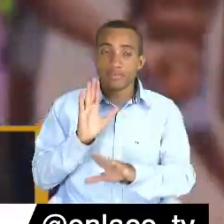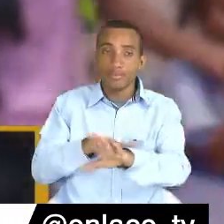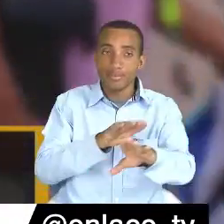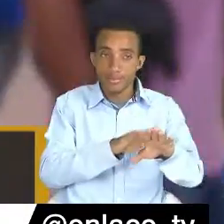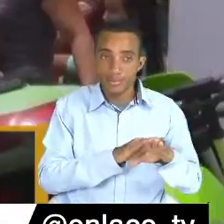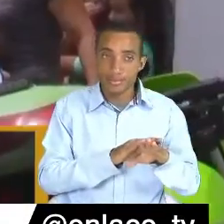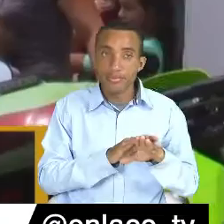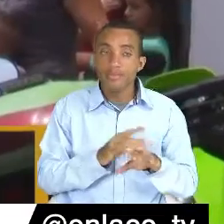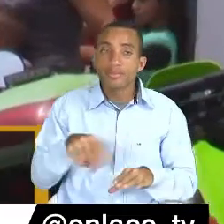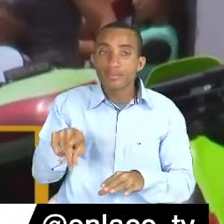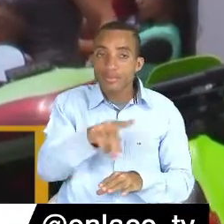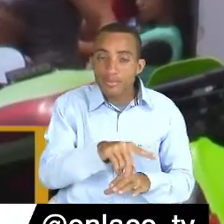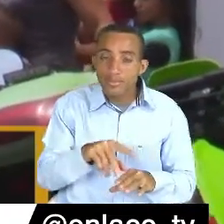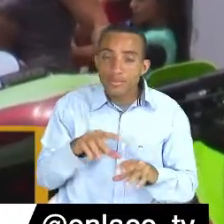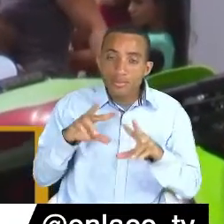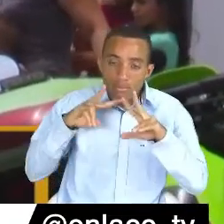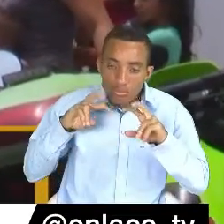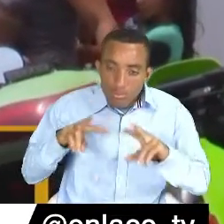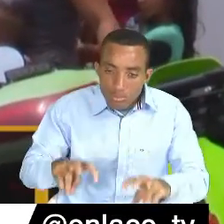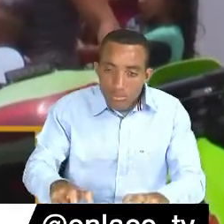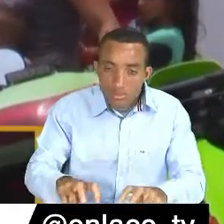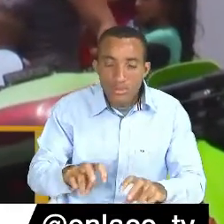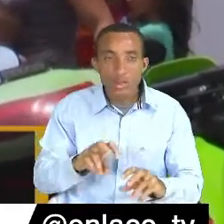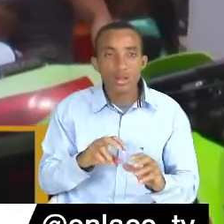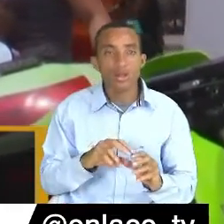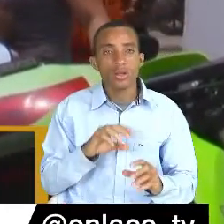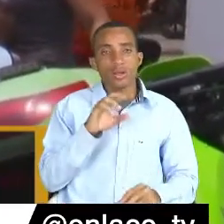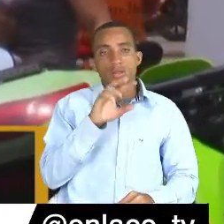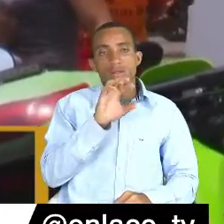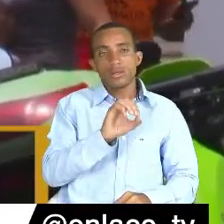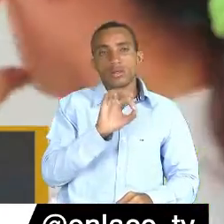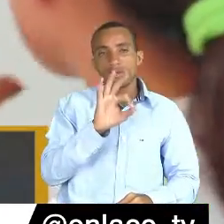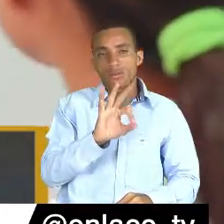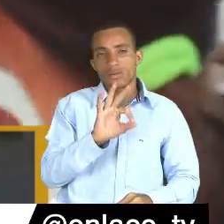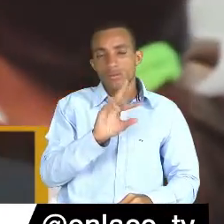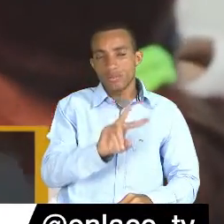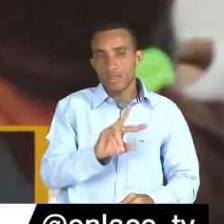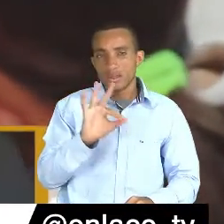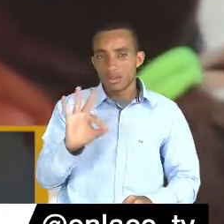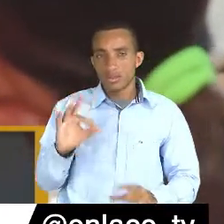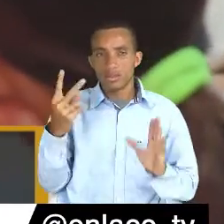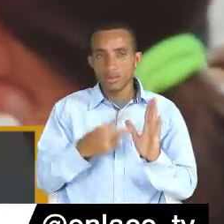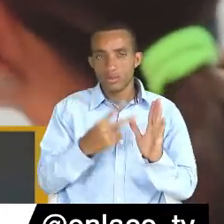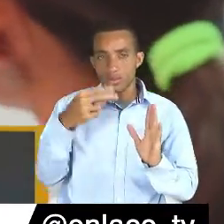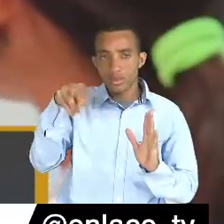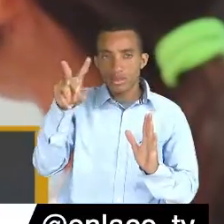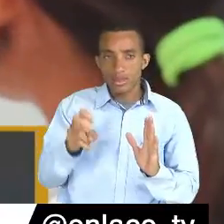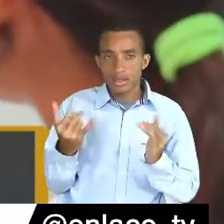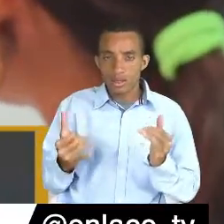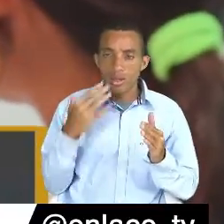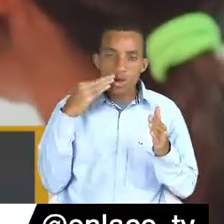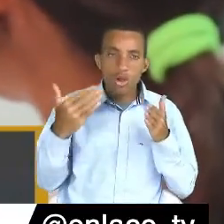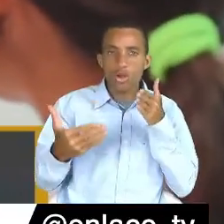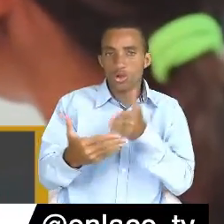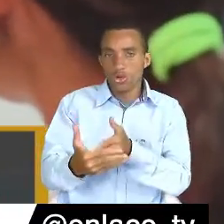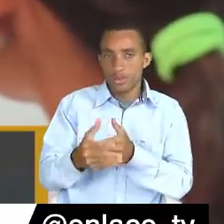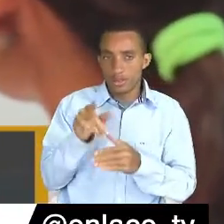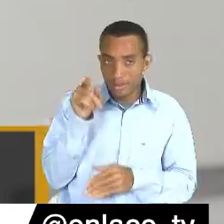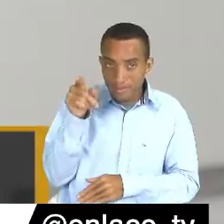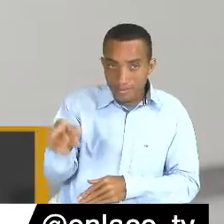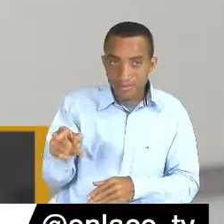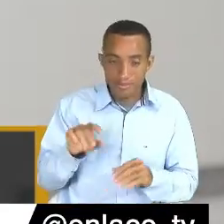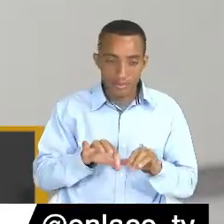auto de indagación preliminar número 023 del 2017 en contra del actual secretario de Educación de la Alcaldía Municipal de